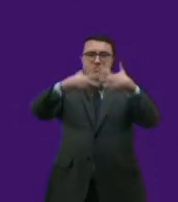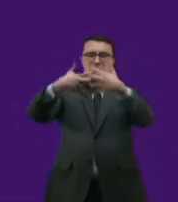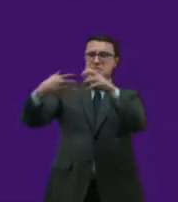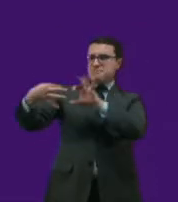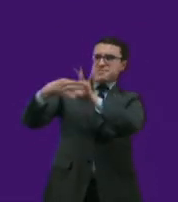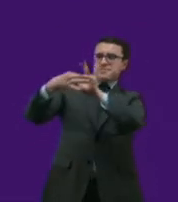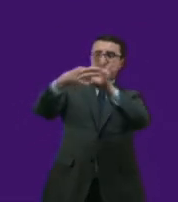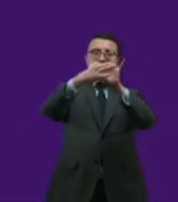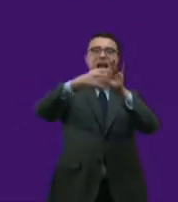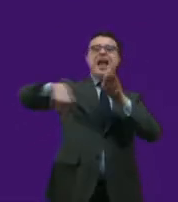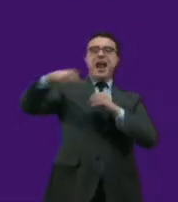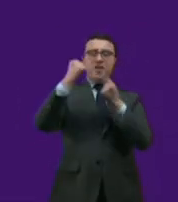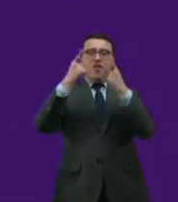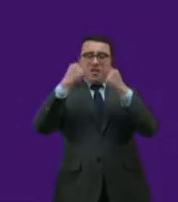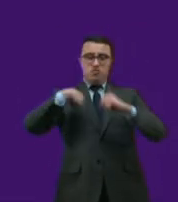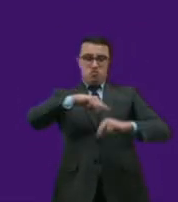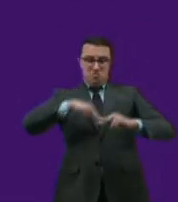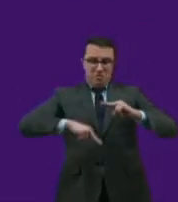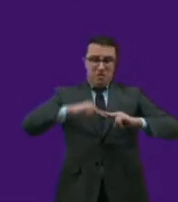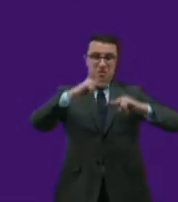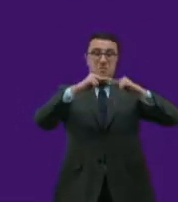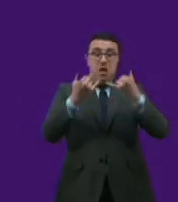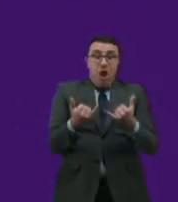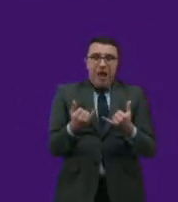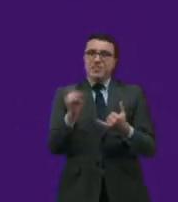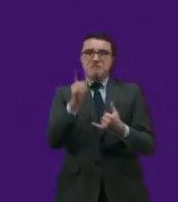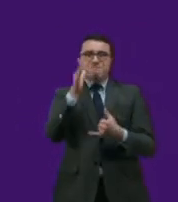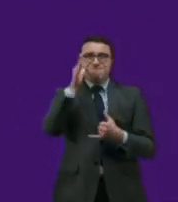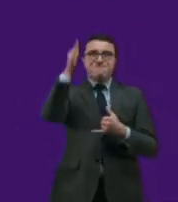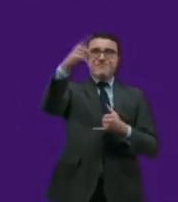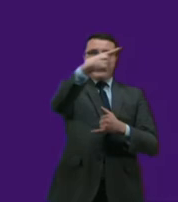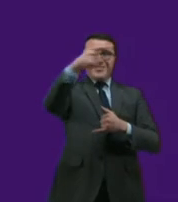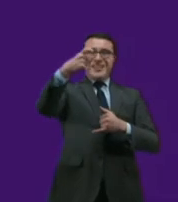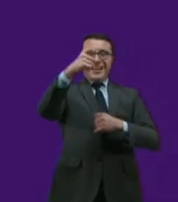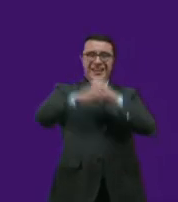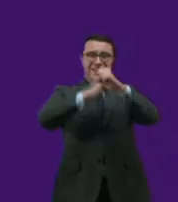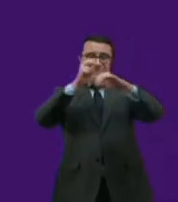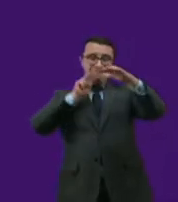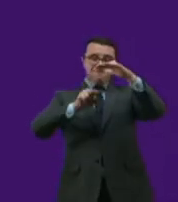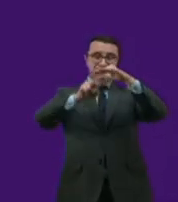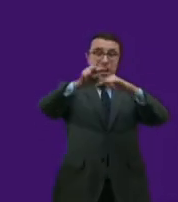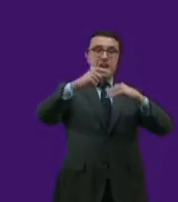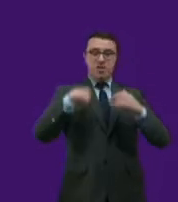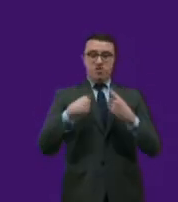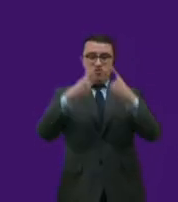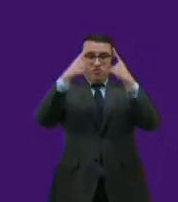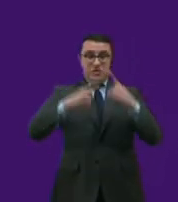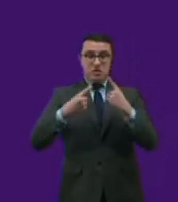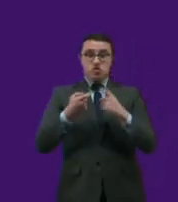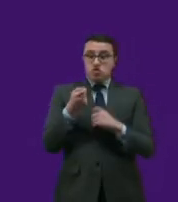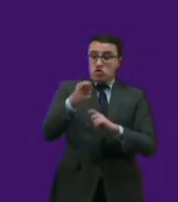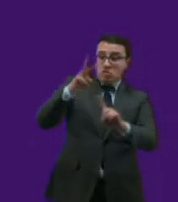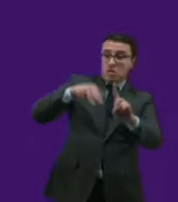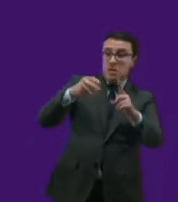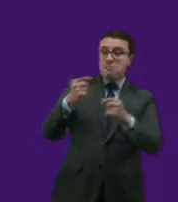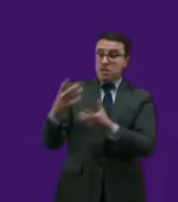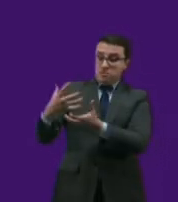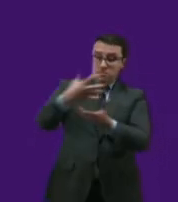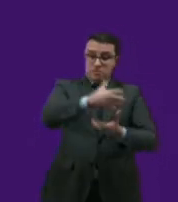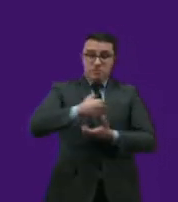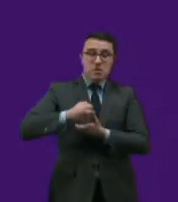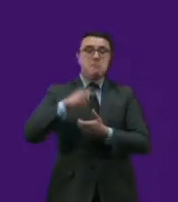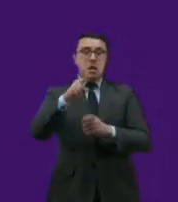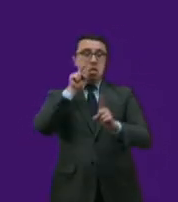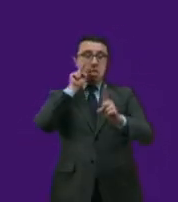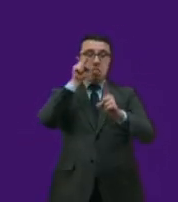estamos construyendo algo a 100 años. Entonces, que decisiones que pueden traer plata en los próximos 3 meses, pero que matan esa visión,